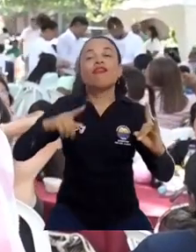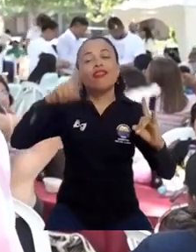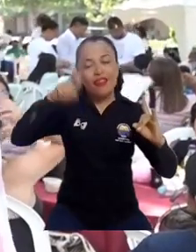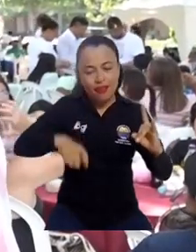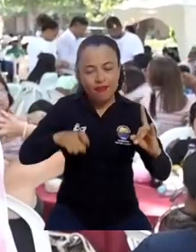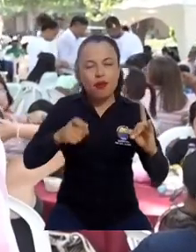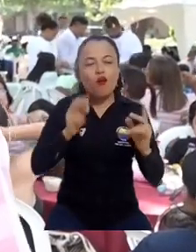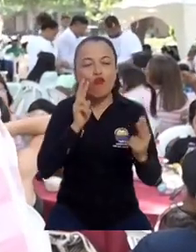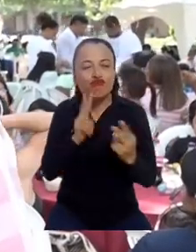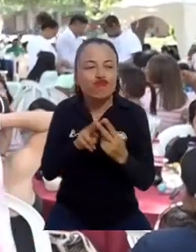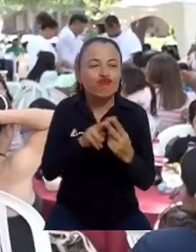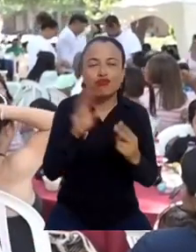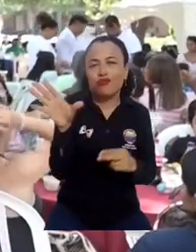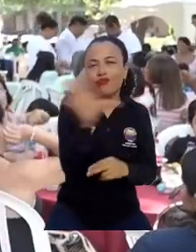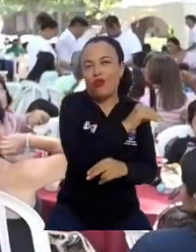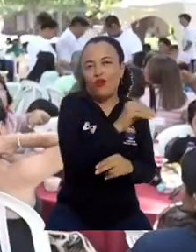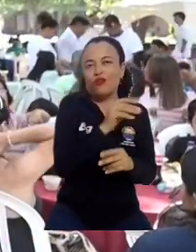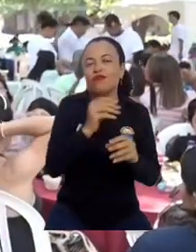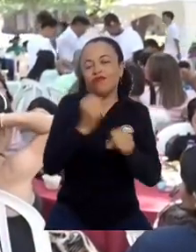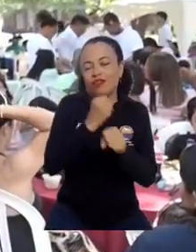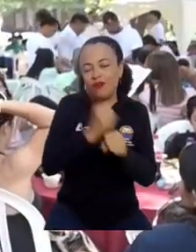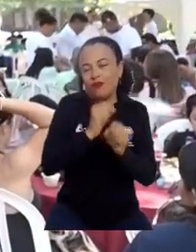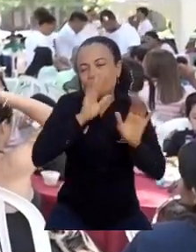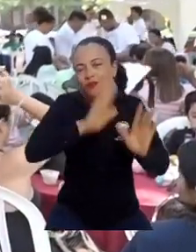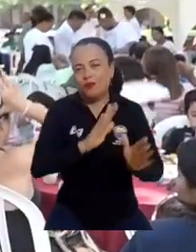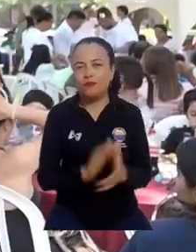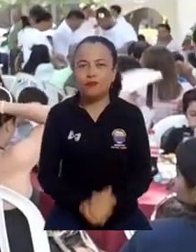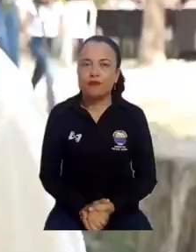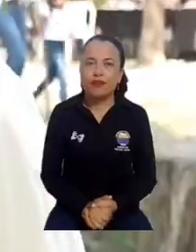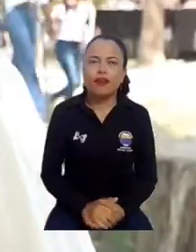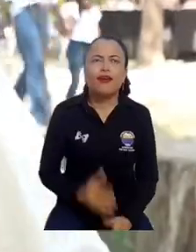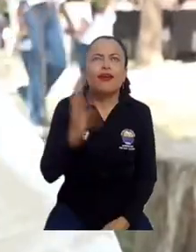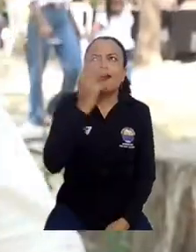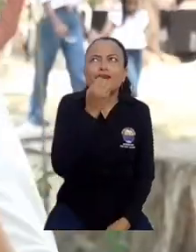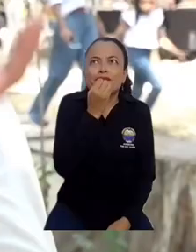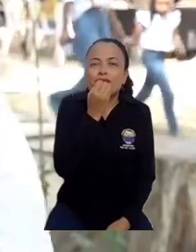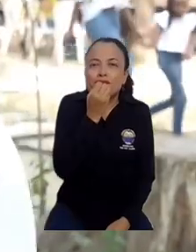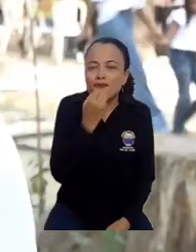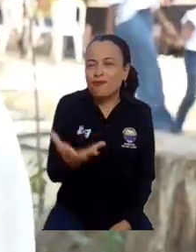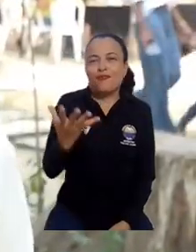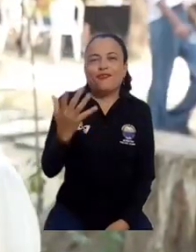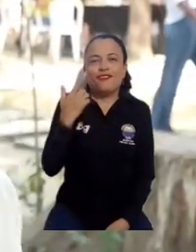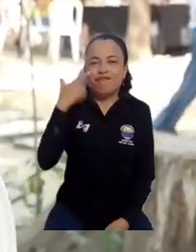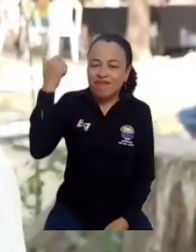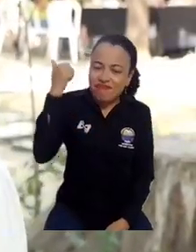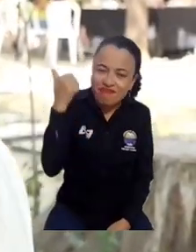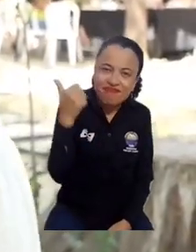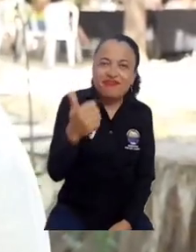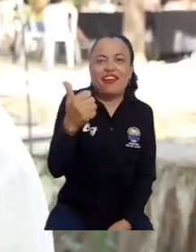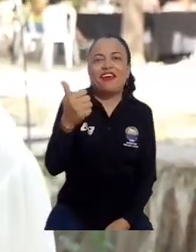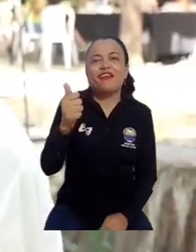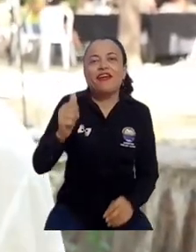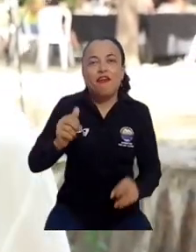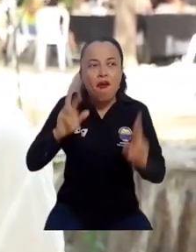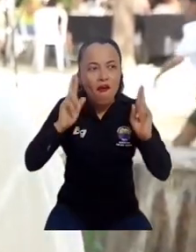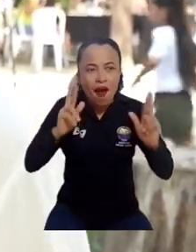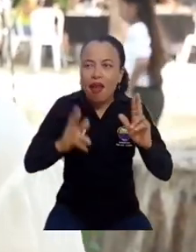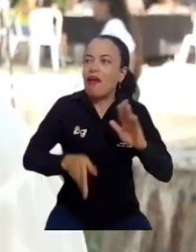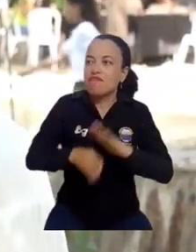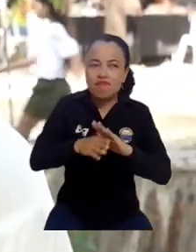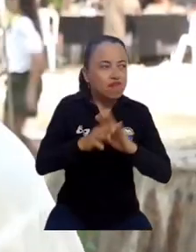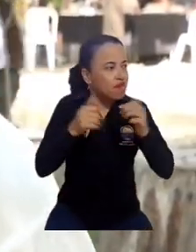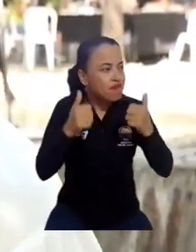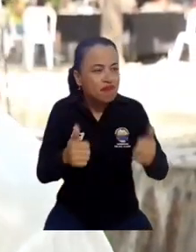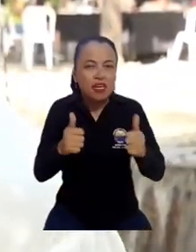como familia de UNIMAC, tenemos que conocernos todos como trabajadores de la UNIMAC. ¡Hermoso! ¡Divino! ¡Chévere! ¡Que siga